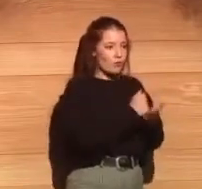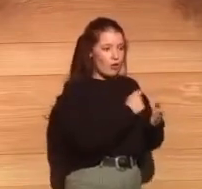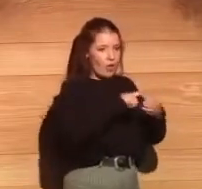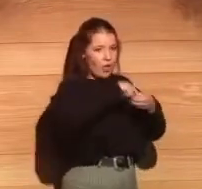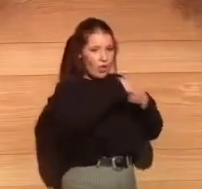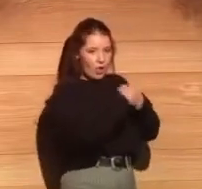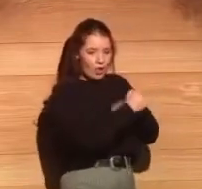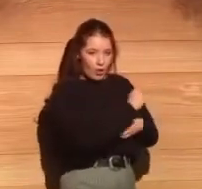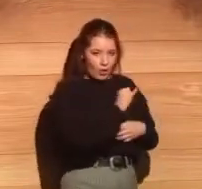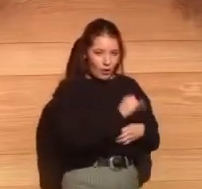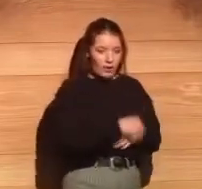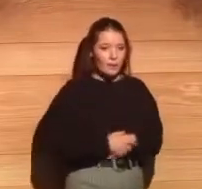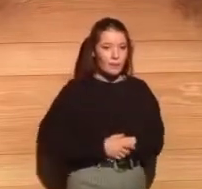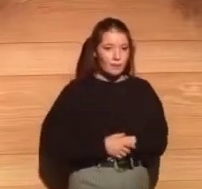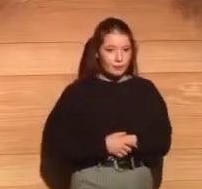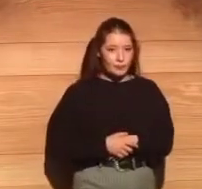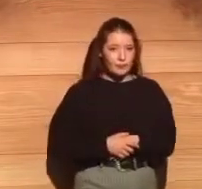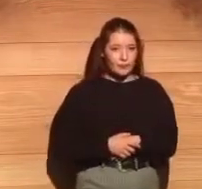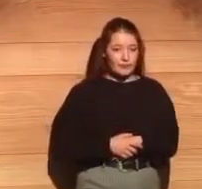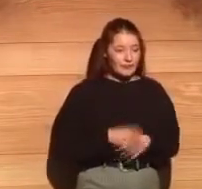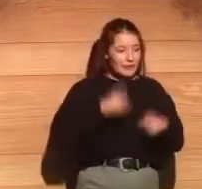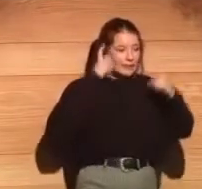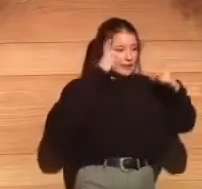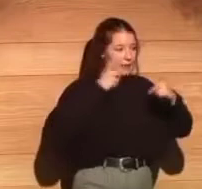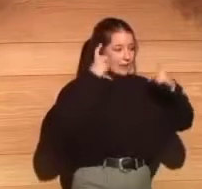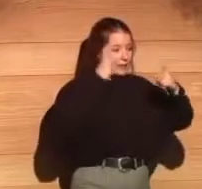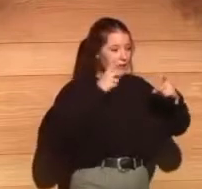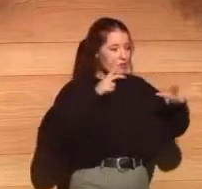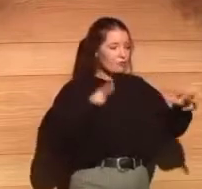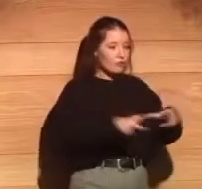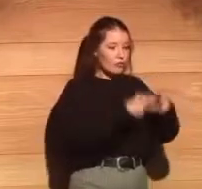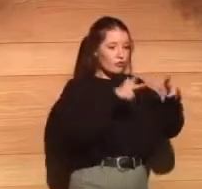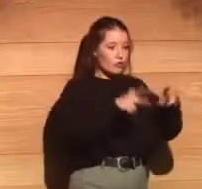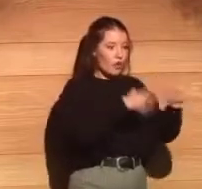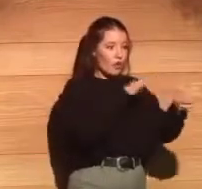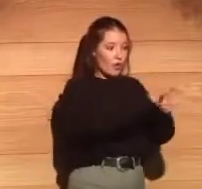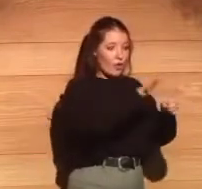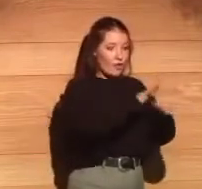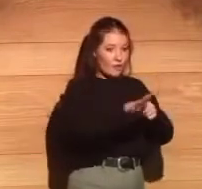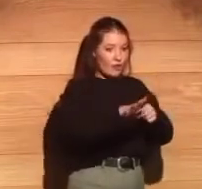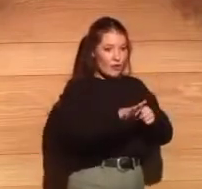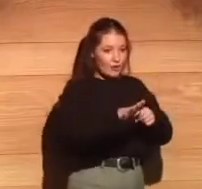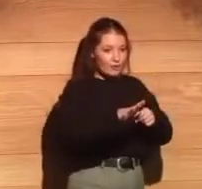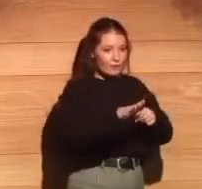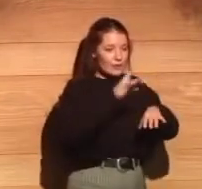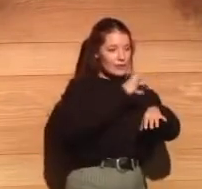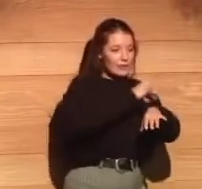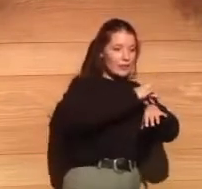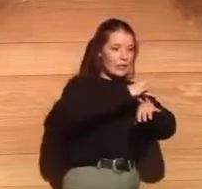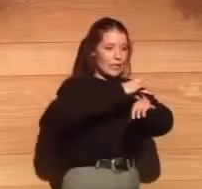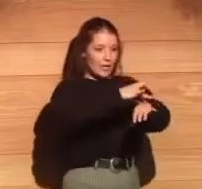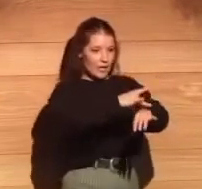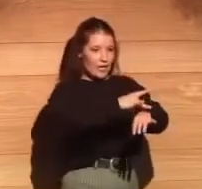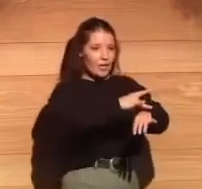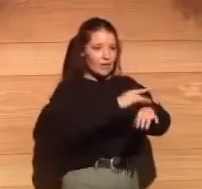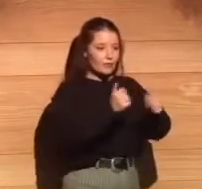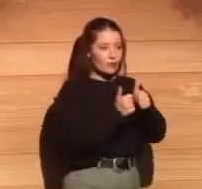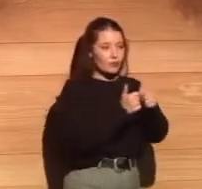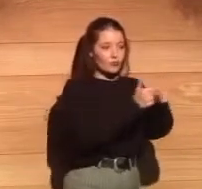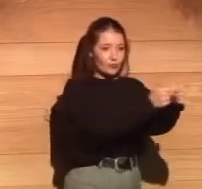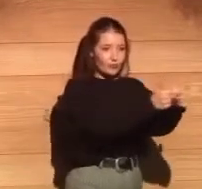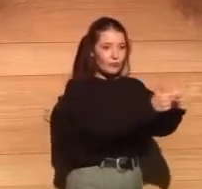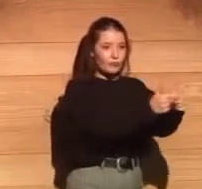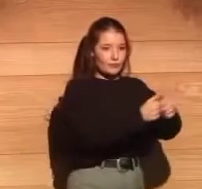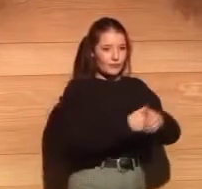para intentar, al final, que las sociedades sobre las que influyen sigan los caminos que ellos predeterminan, que